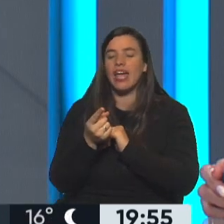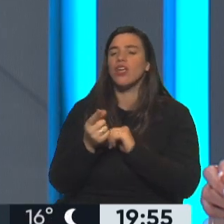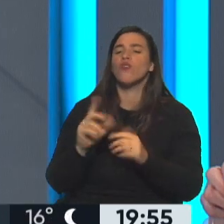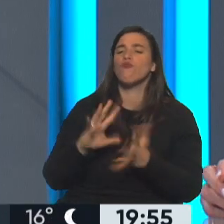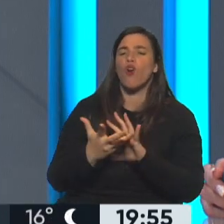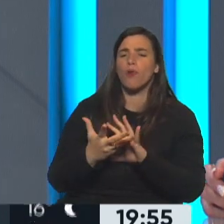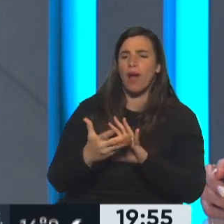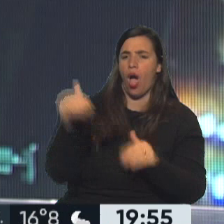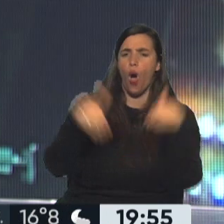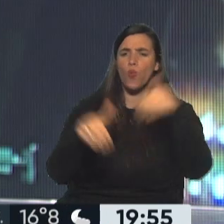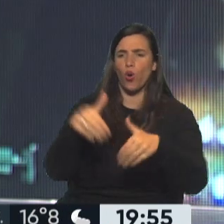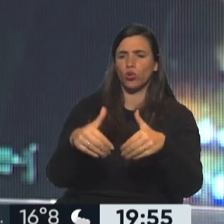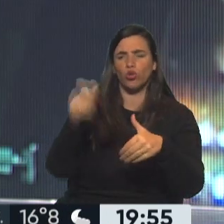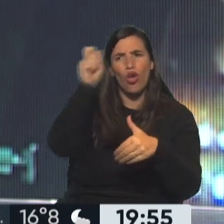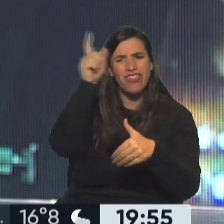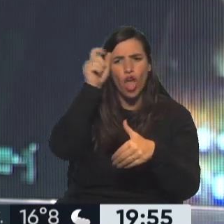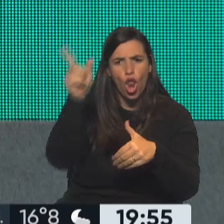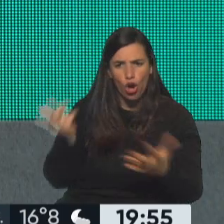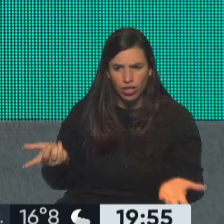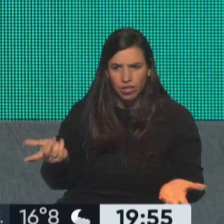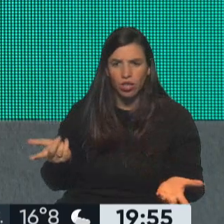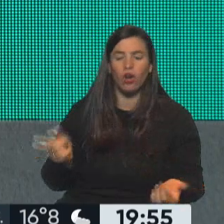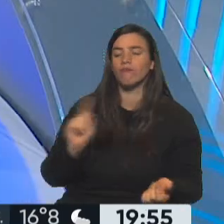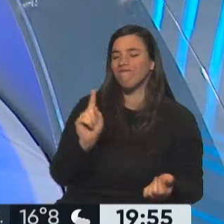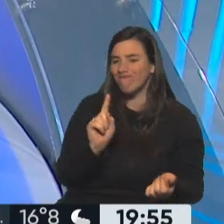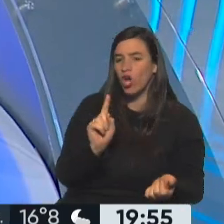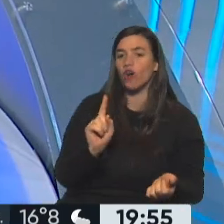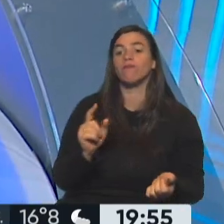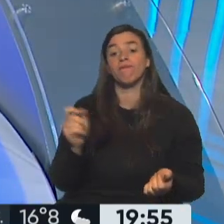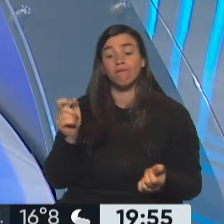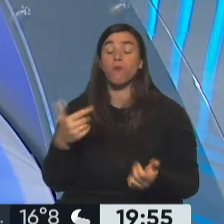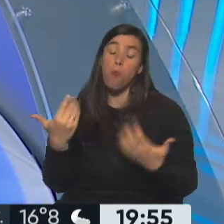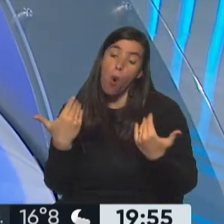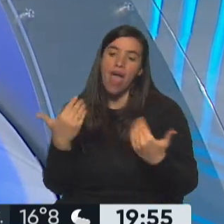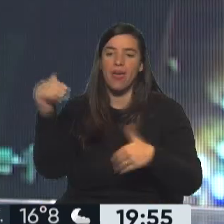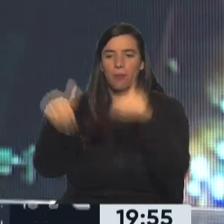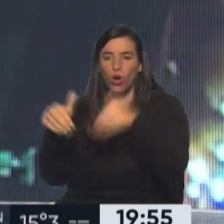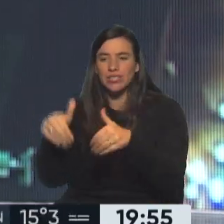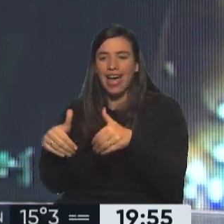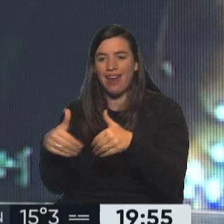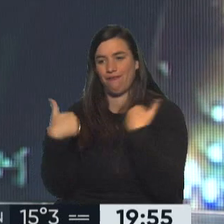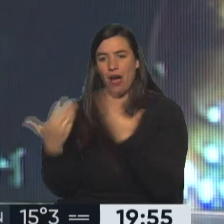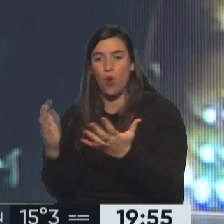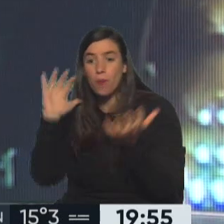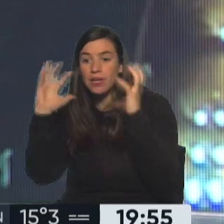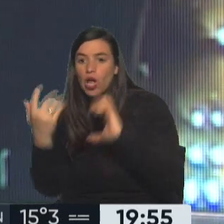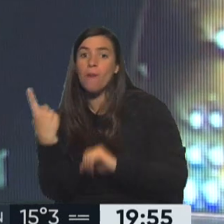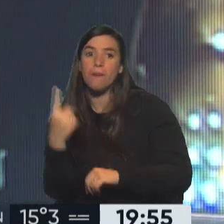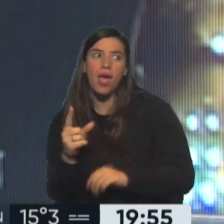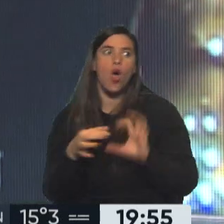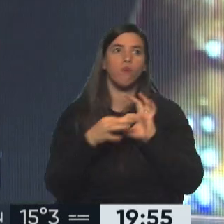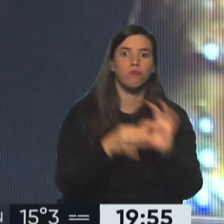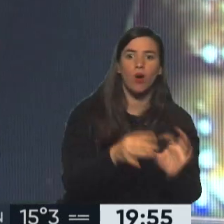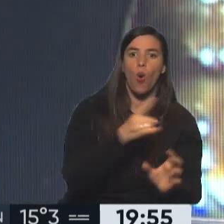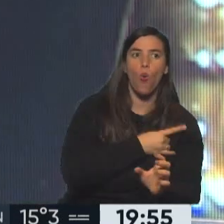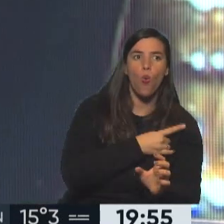ideológico. No, no lo es. Es decir, pueden votar a Milei, pero están de acuerdo con el medio ambiente, están de acuerdo con la UBA. Claro. Es decir, no es la